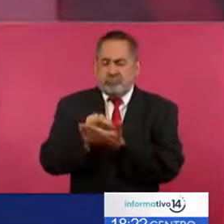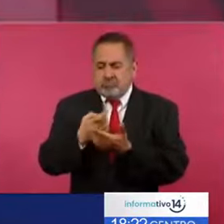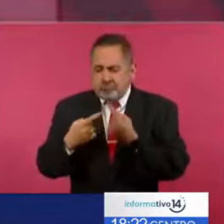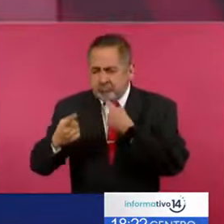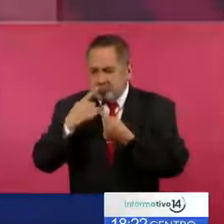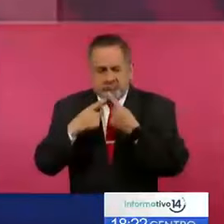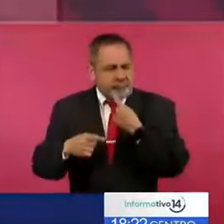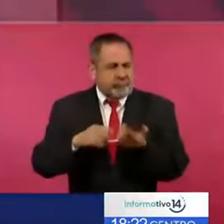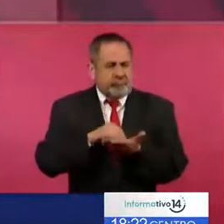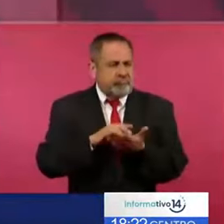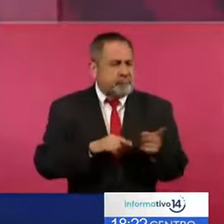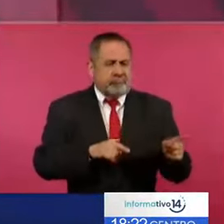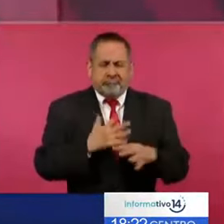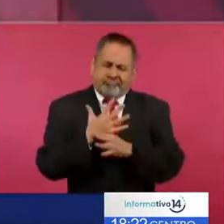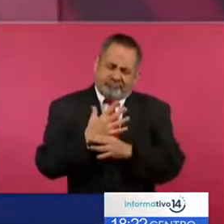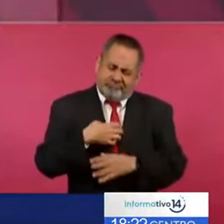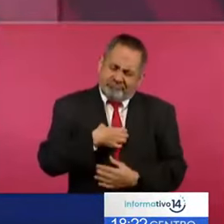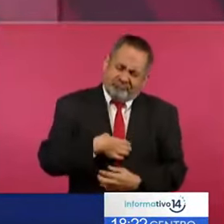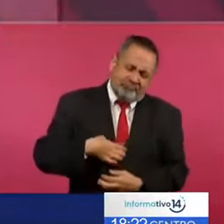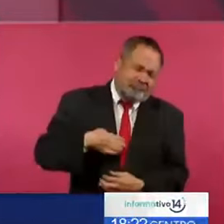se está aplicando.